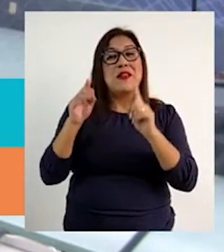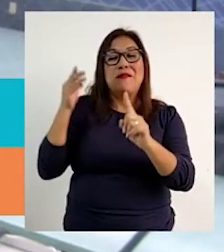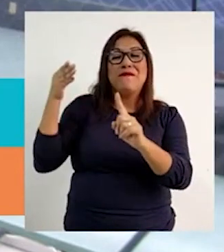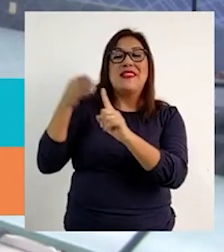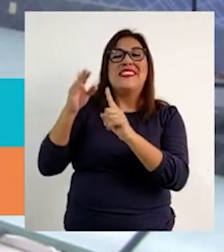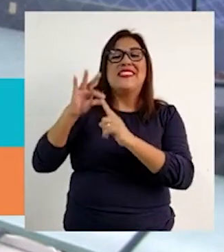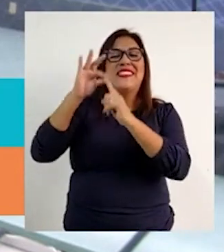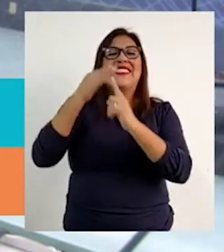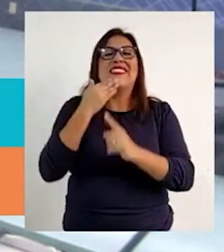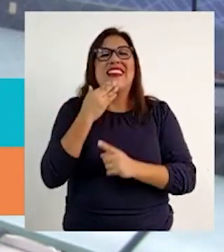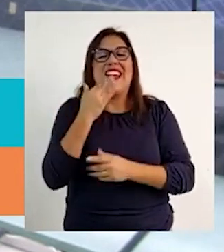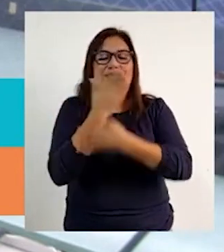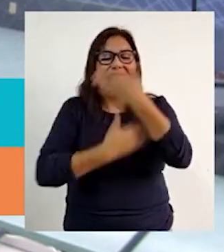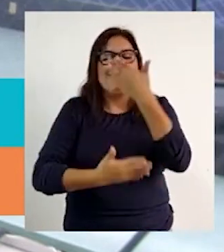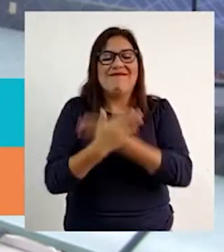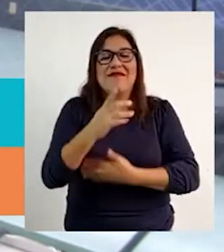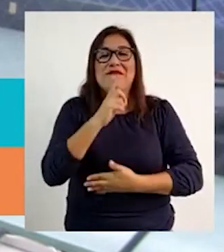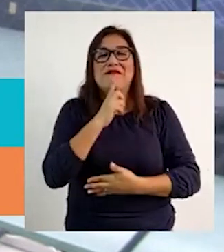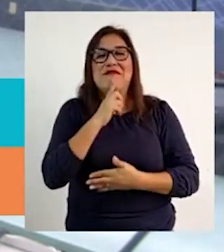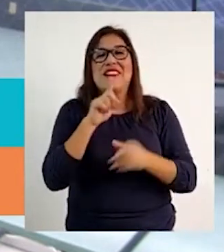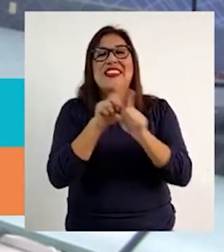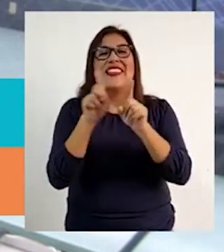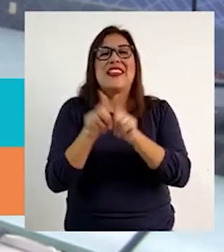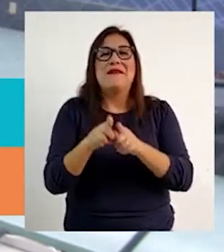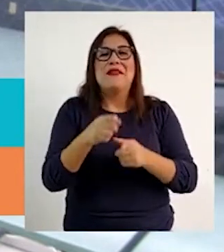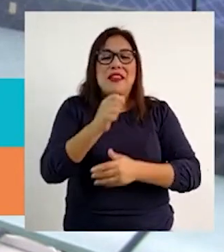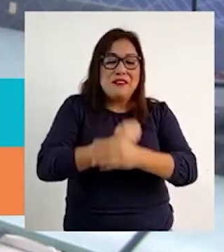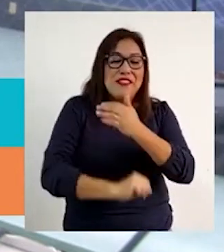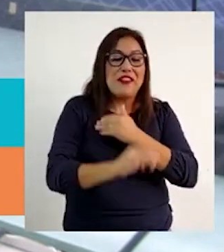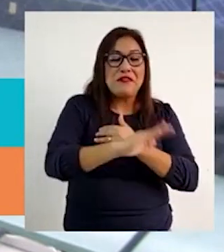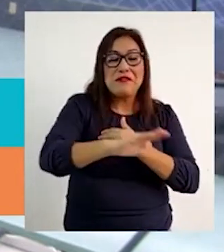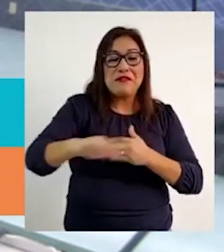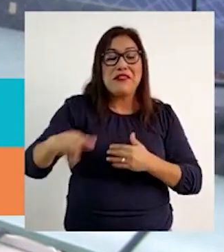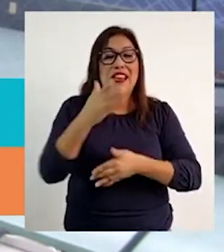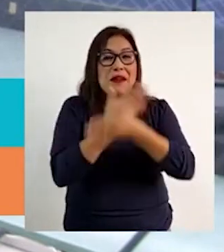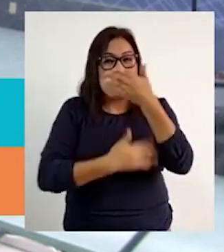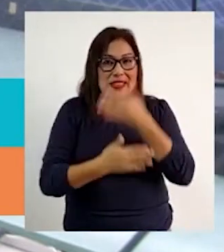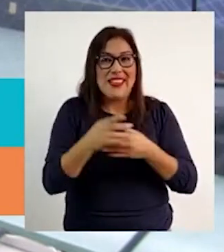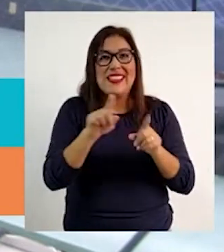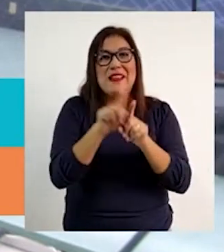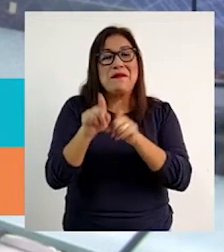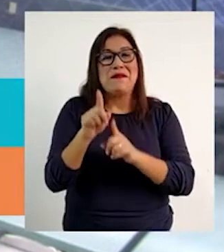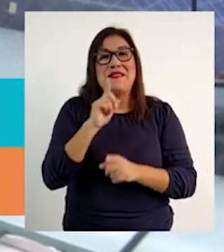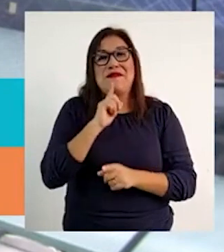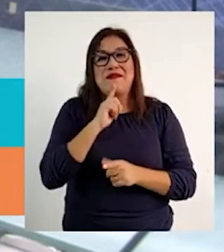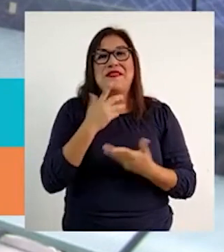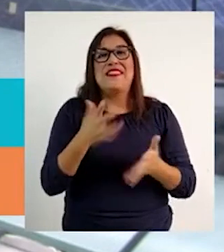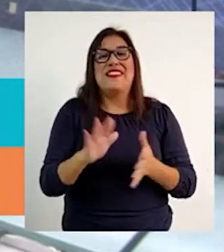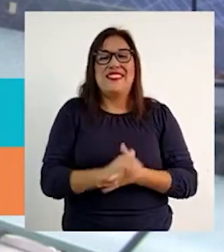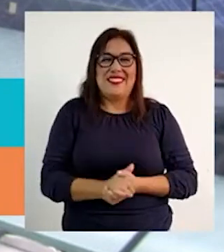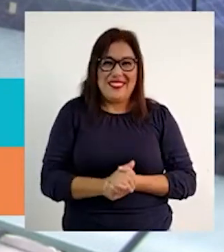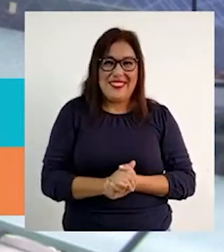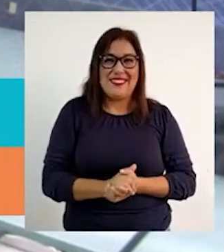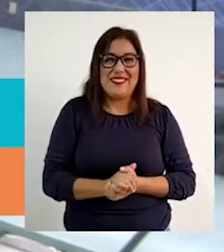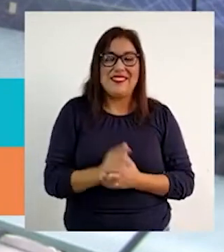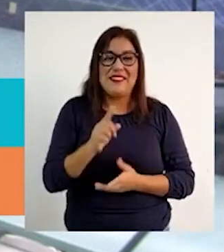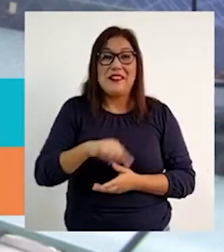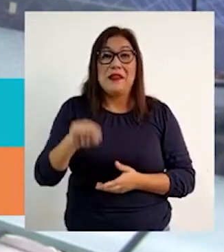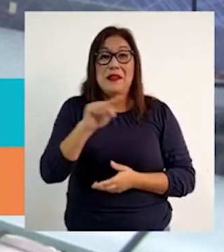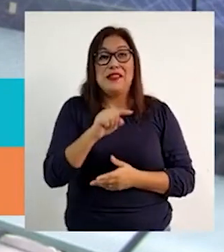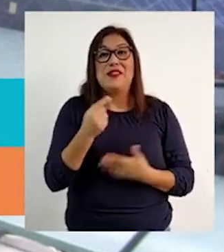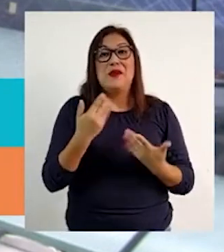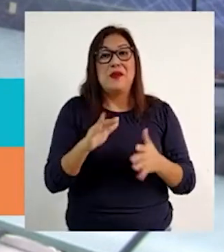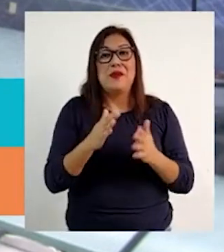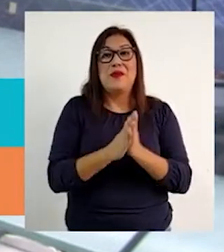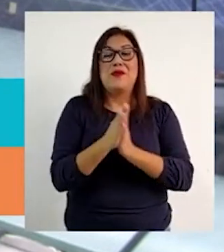con discapacidad y los padres de los niños que tienen alguna discapacidad, que también tienen un